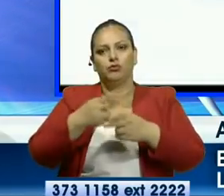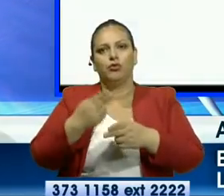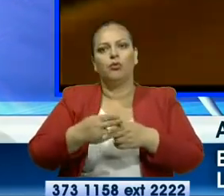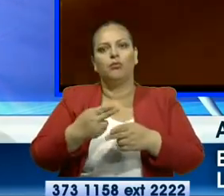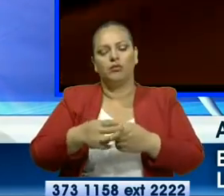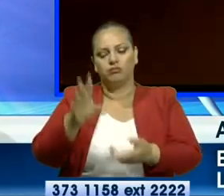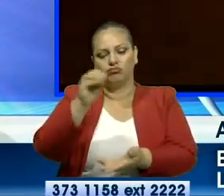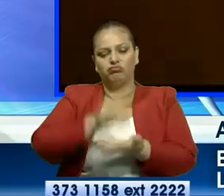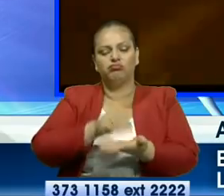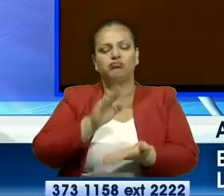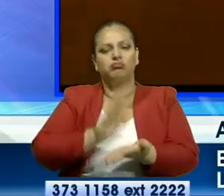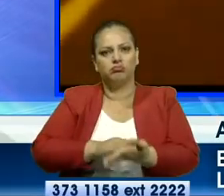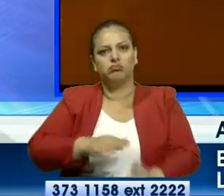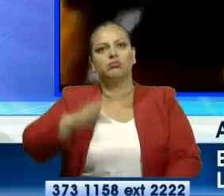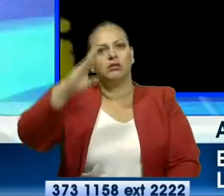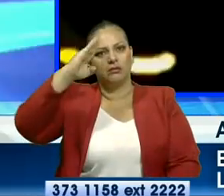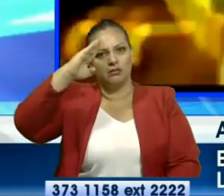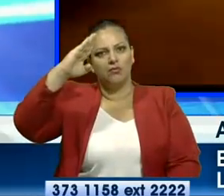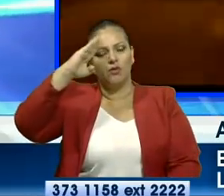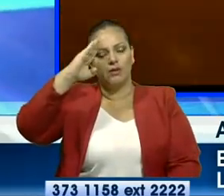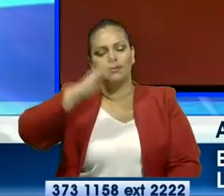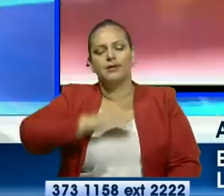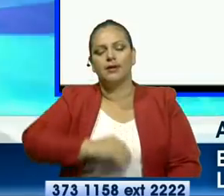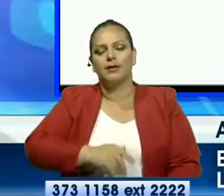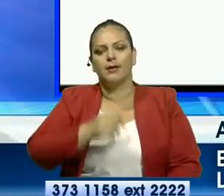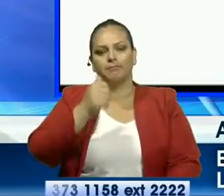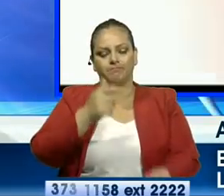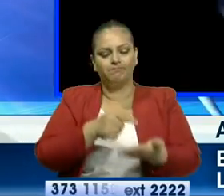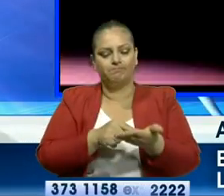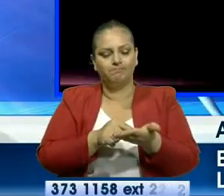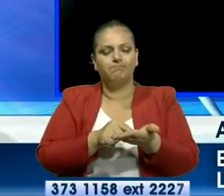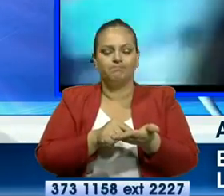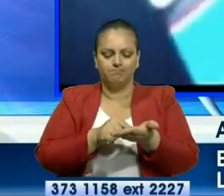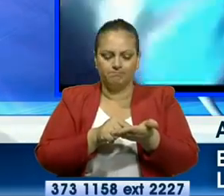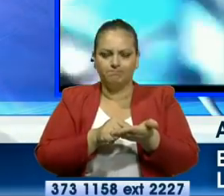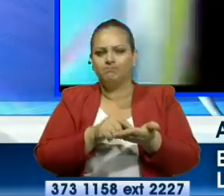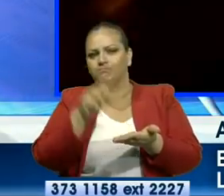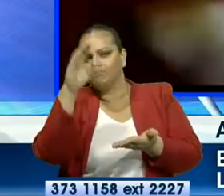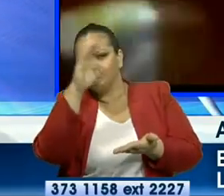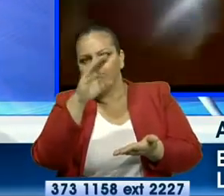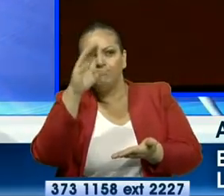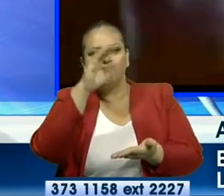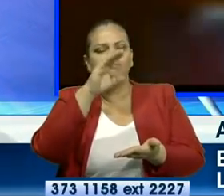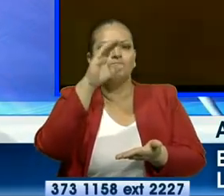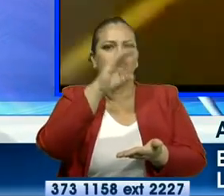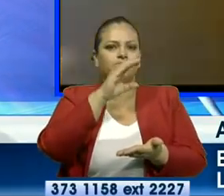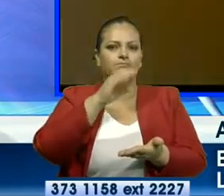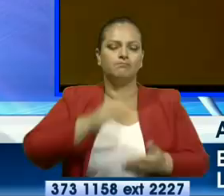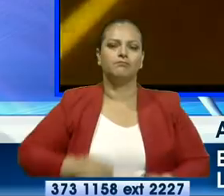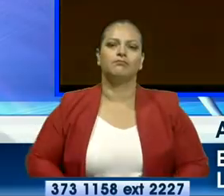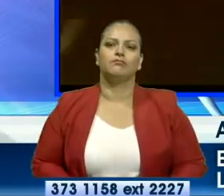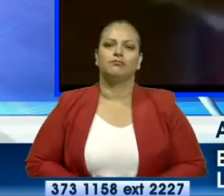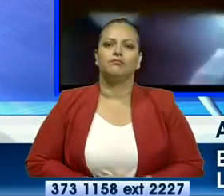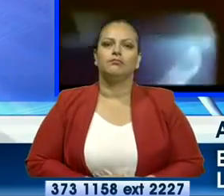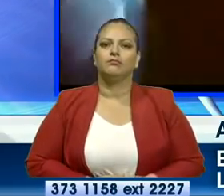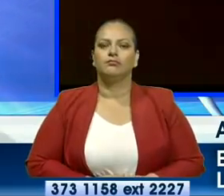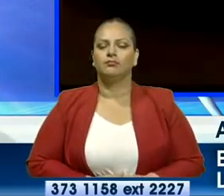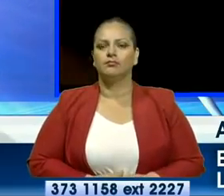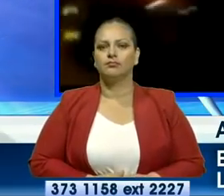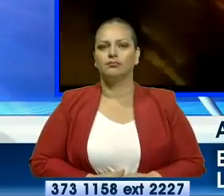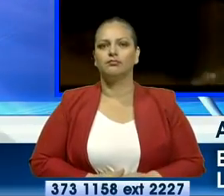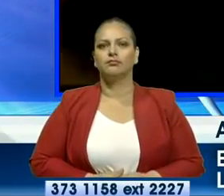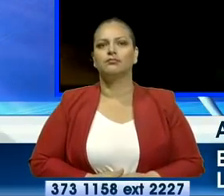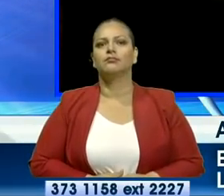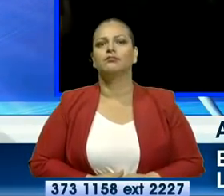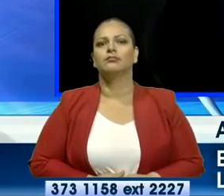acciones penales en contra del mismo. Ojalá lo puedan capturar pronto, no solamente se lo tenga ya identificado. Así